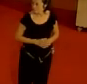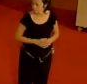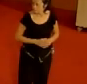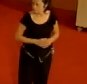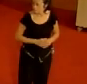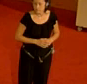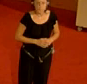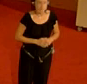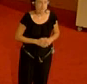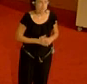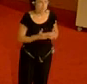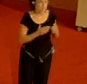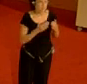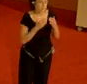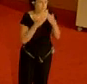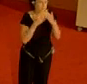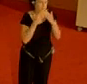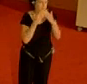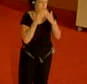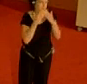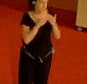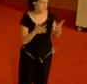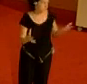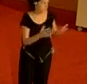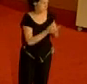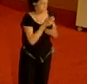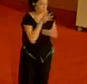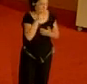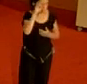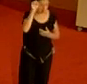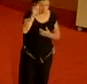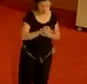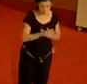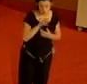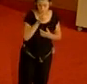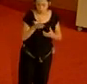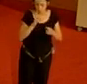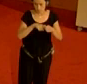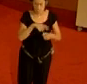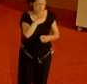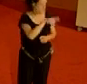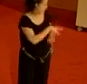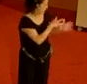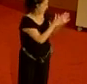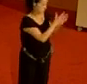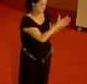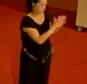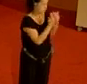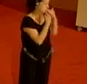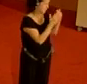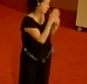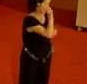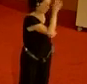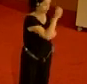buo esri guen arraga eta parte har eta noski Jesus emako hital